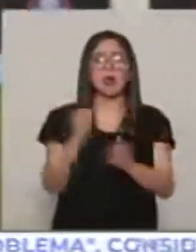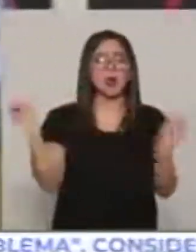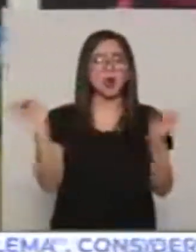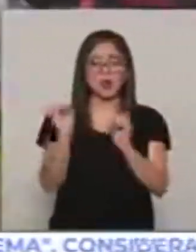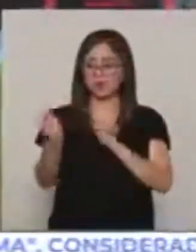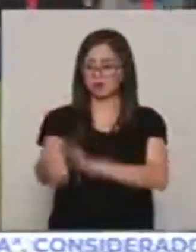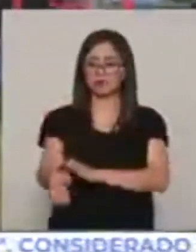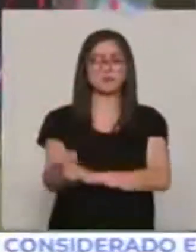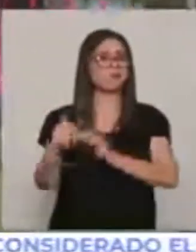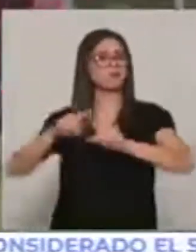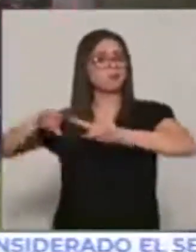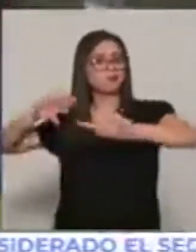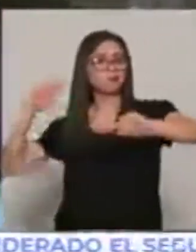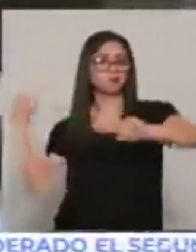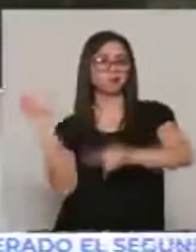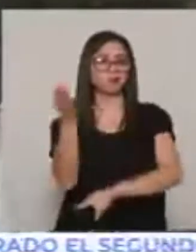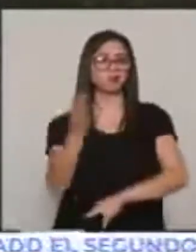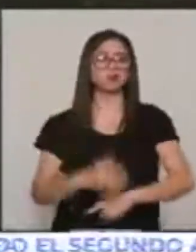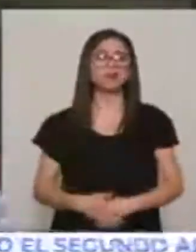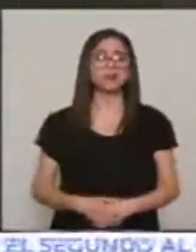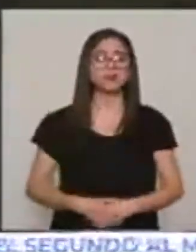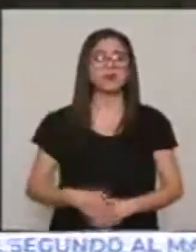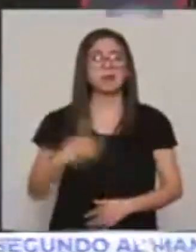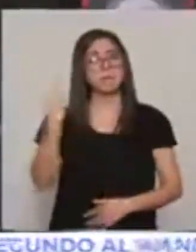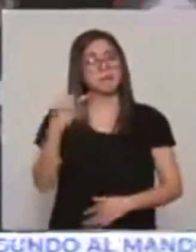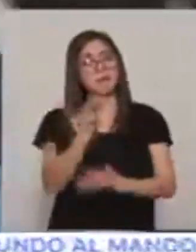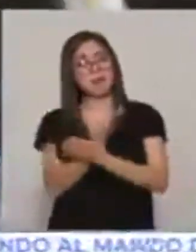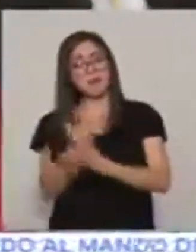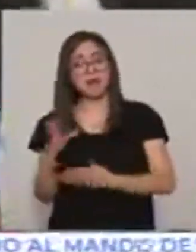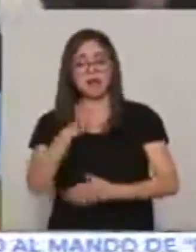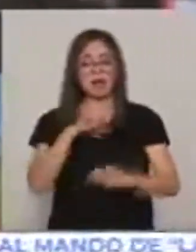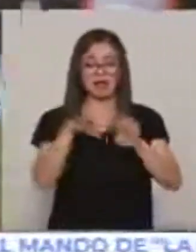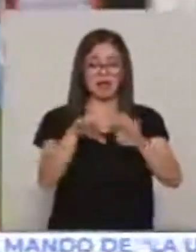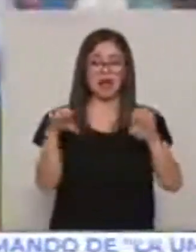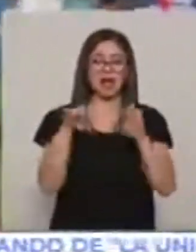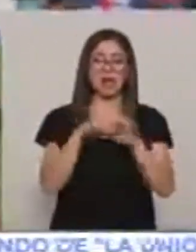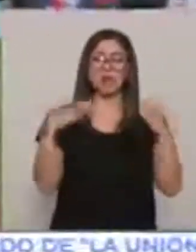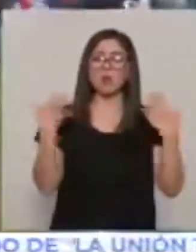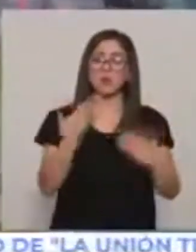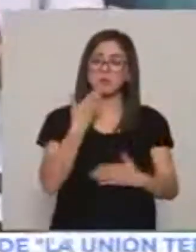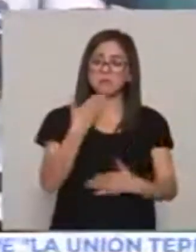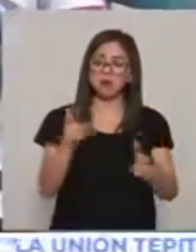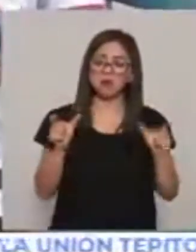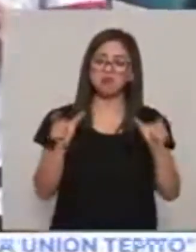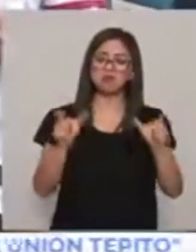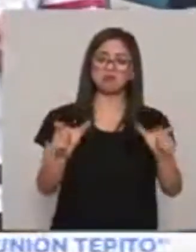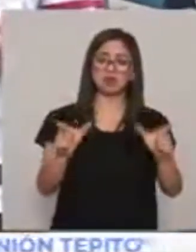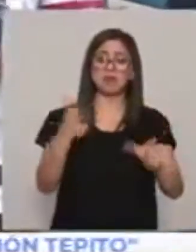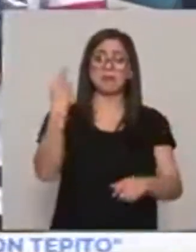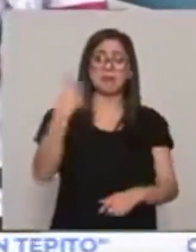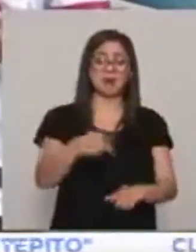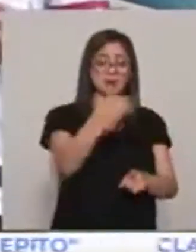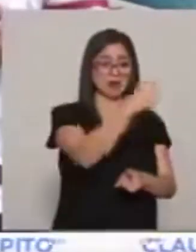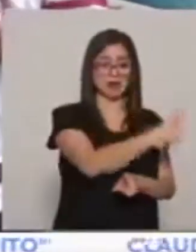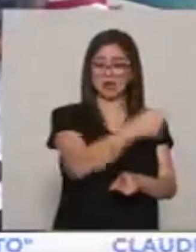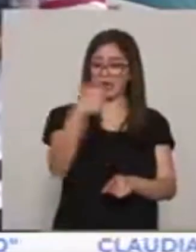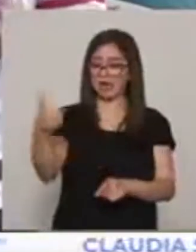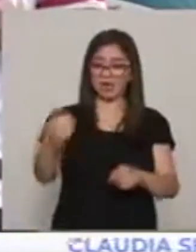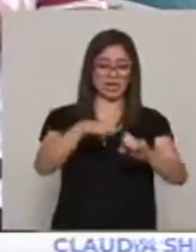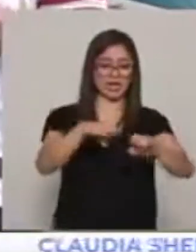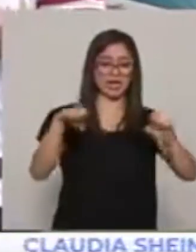su brazo. Bueno, y además que tienen una muy buena defensiva, pero lo que va a tratar es que cada uno tendrá 3 oportunidades para al